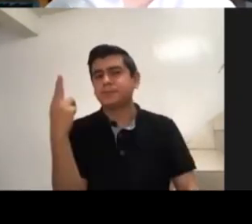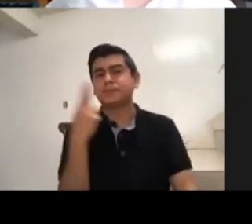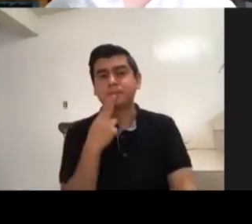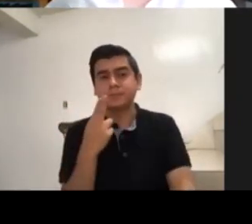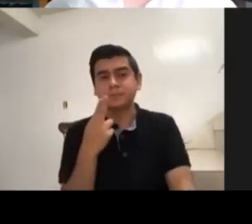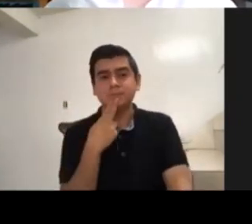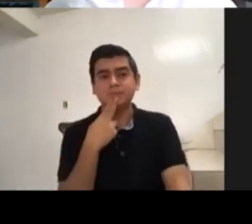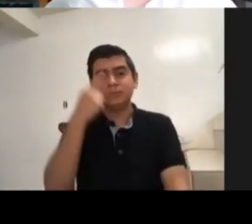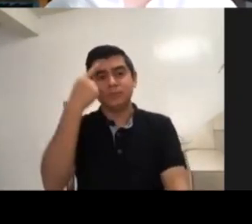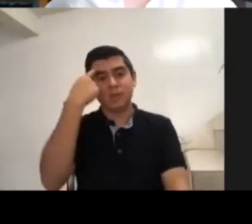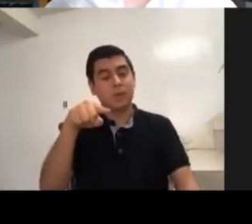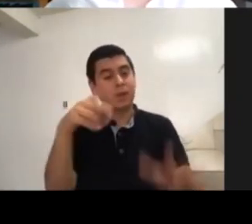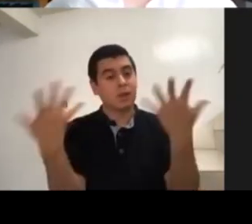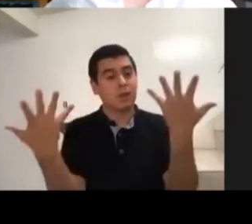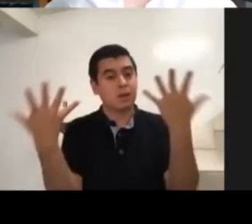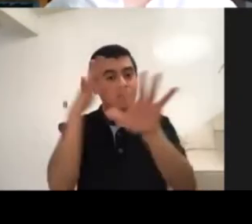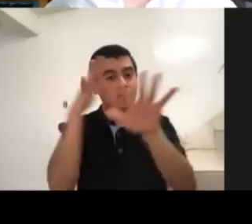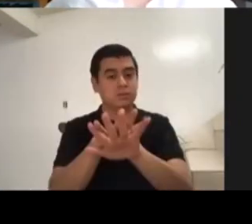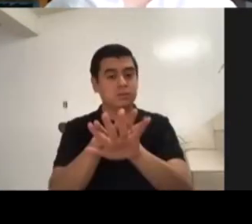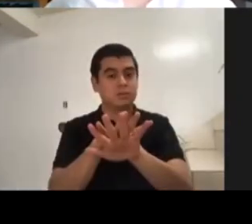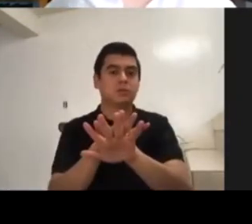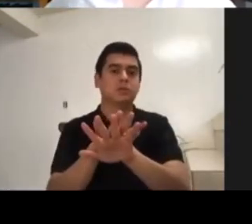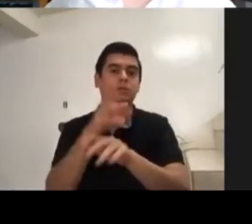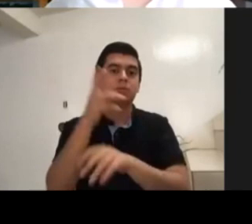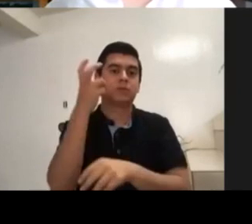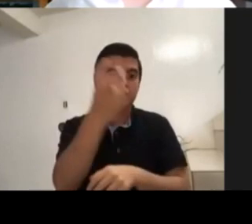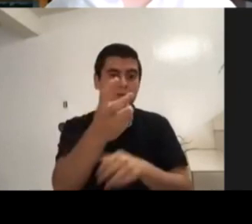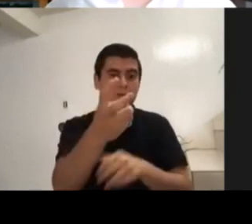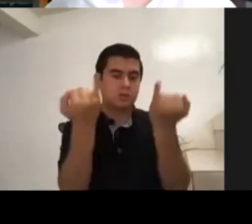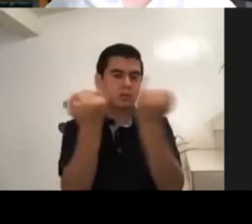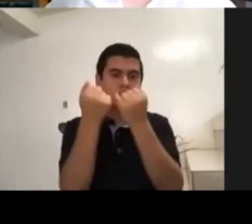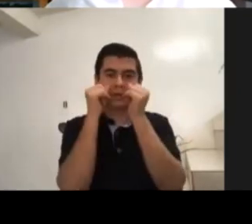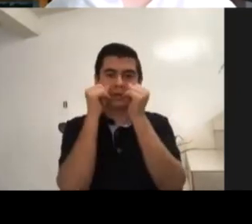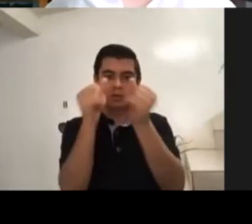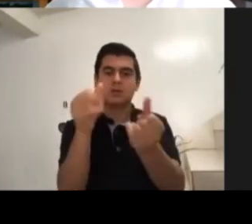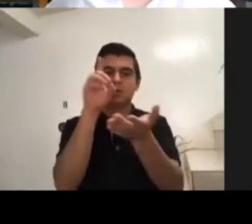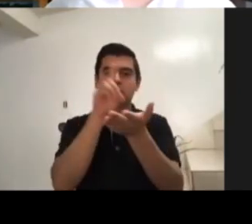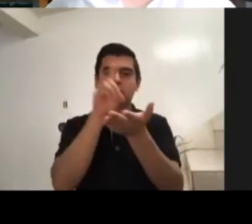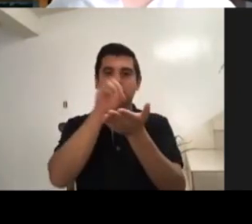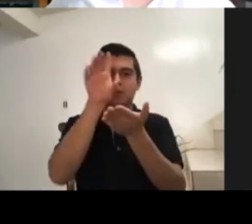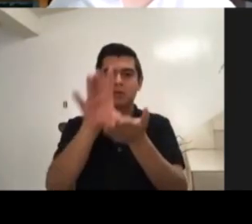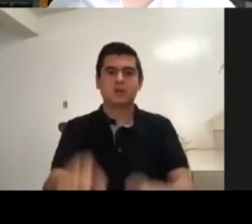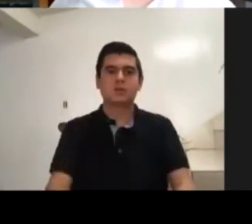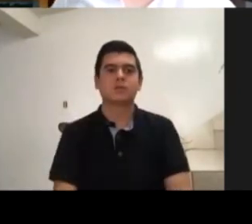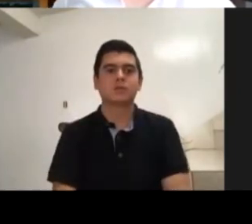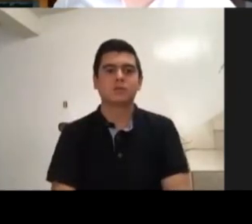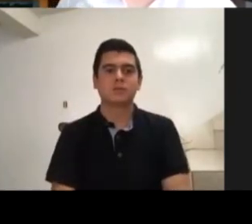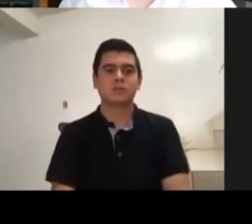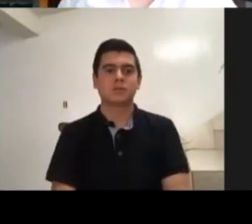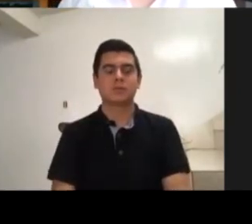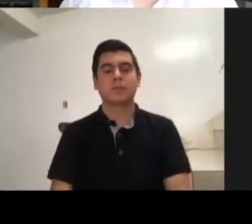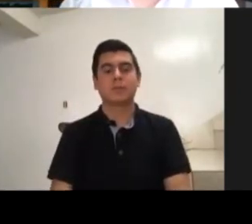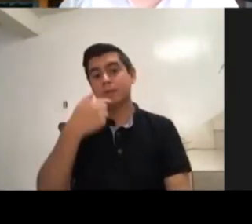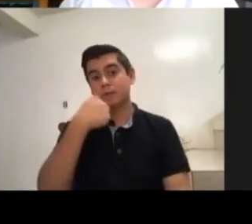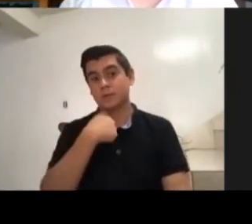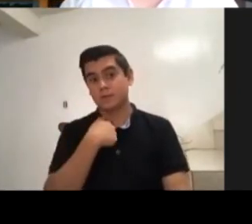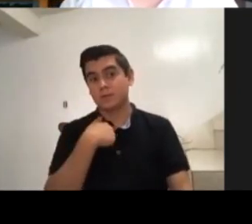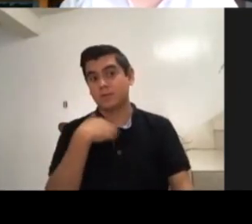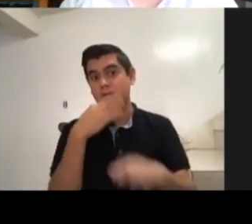la inclusión y la atención a la diversidad cultural y lingüística. Creo que por ahí me detengo ahora.